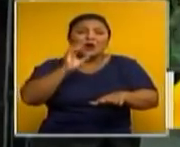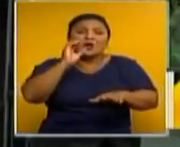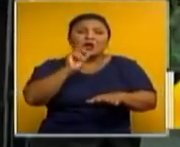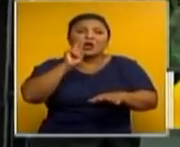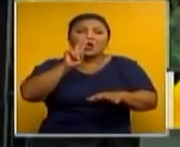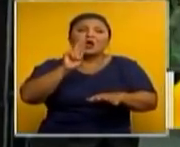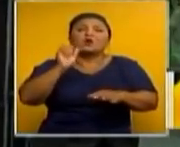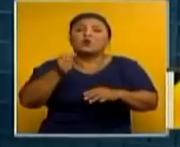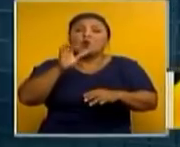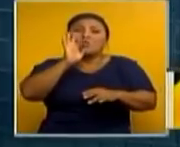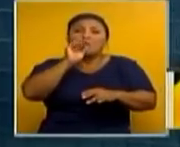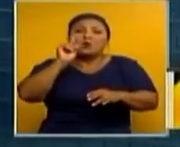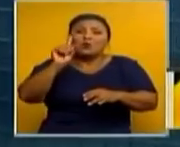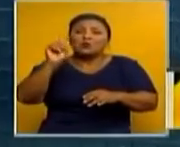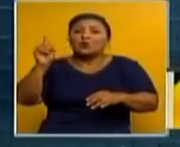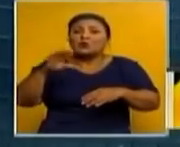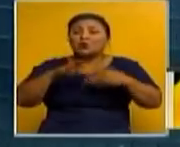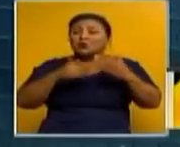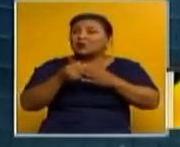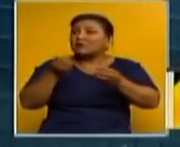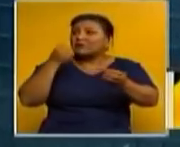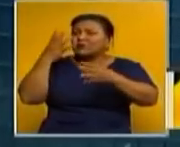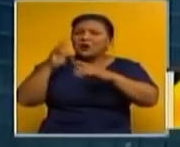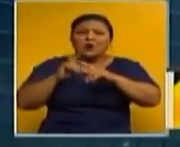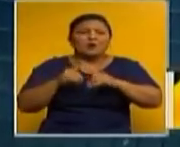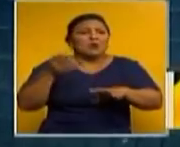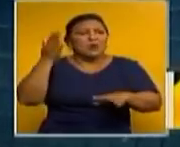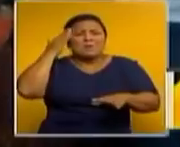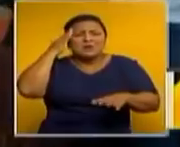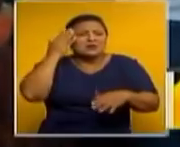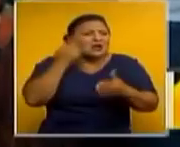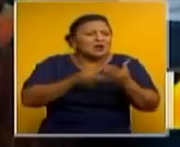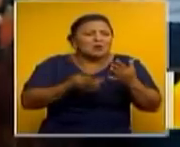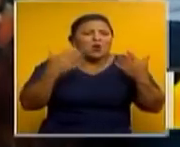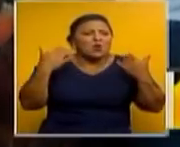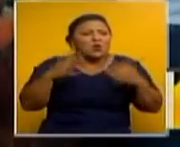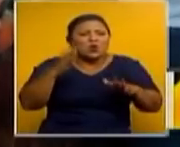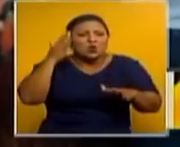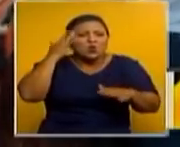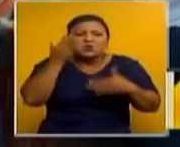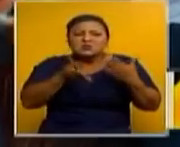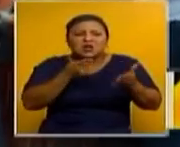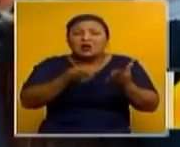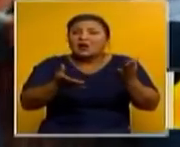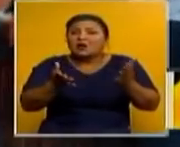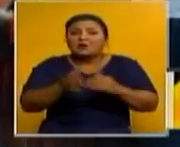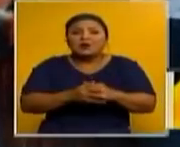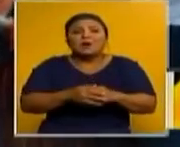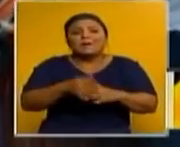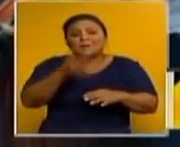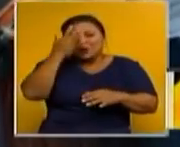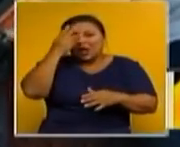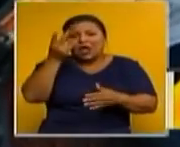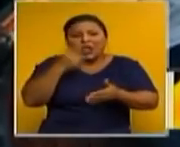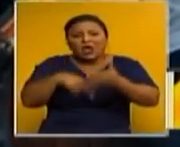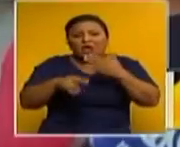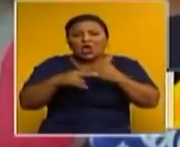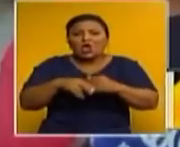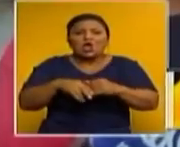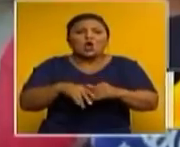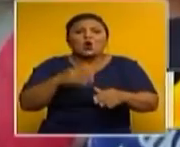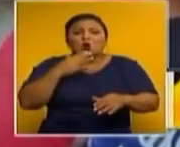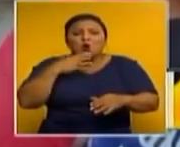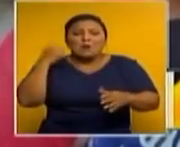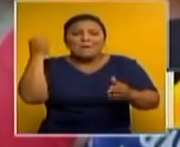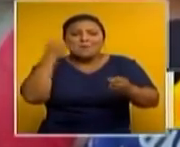EQ911 para reportar el hecho, jamás imaginaron el horrendo crimen que se habría perpetrado presuntamente por el hijo de las víctimas. Que